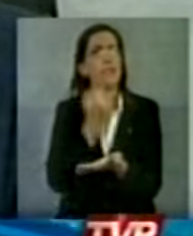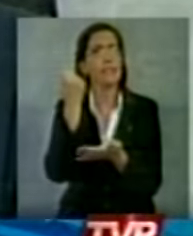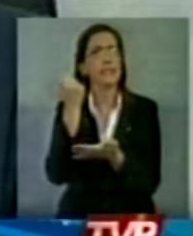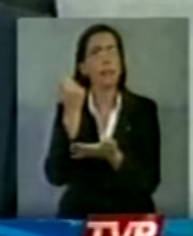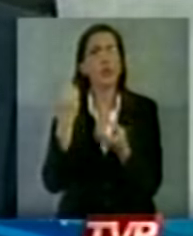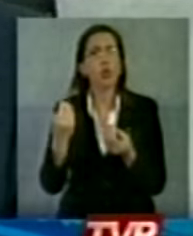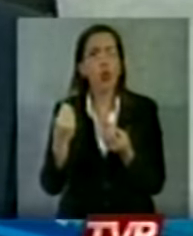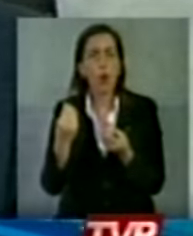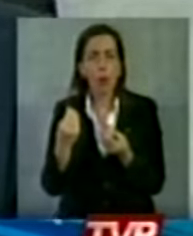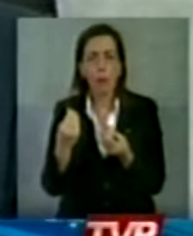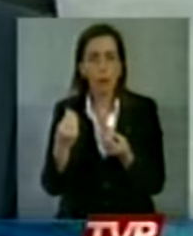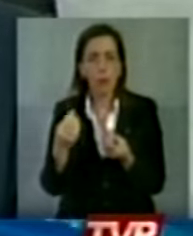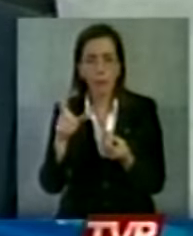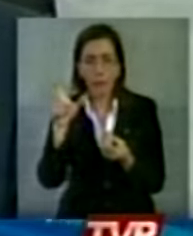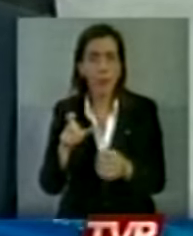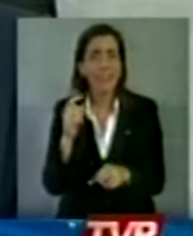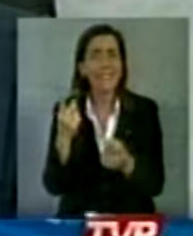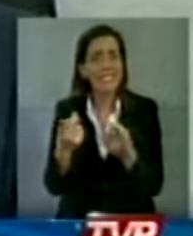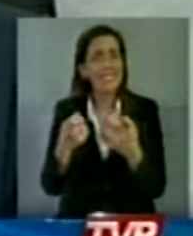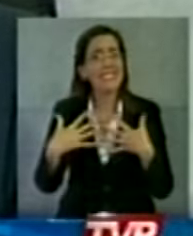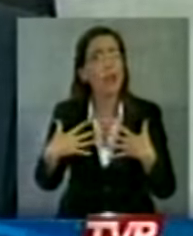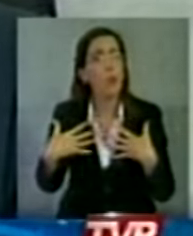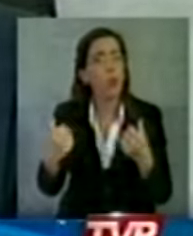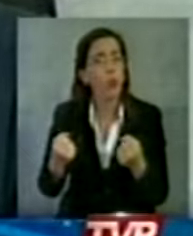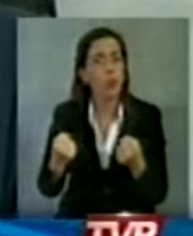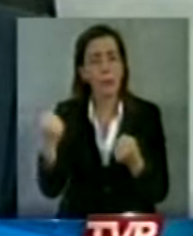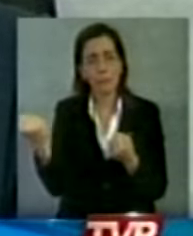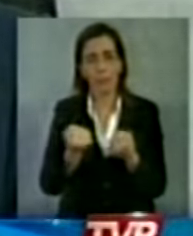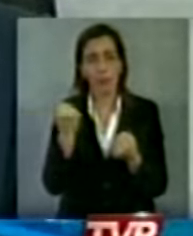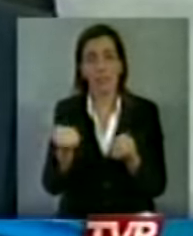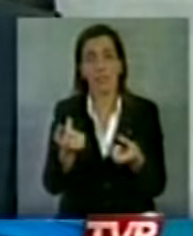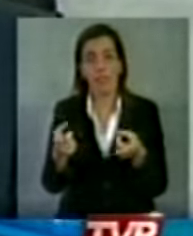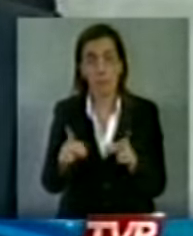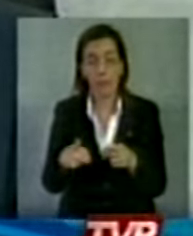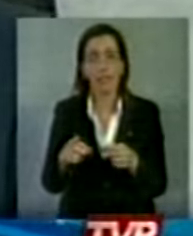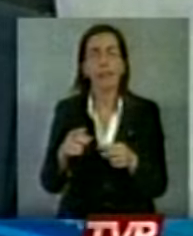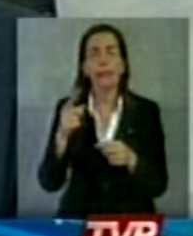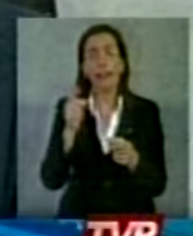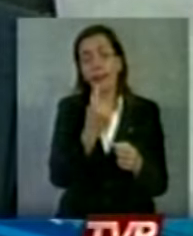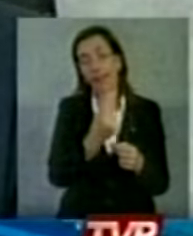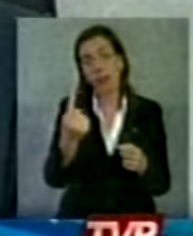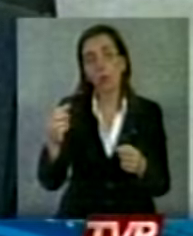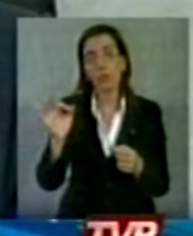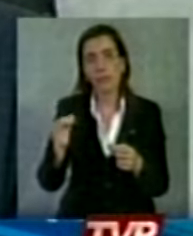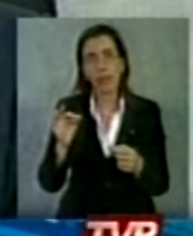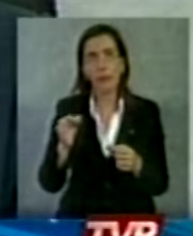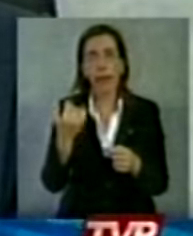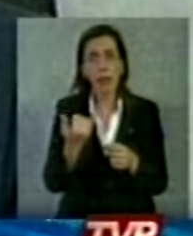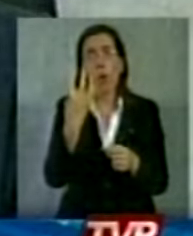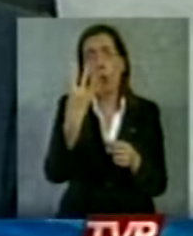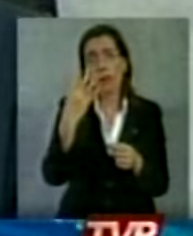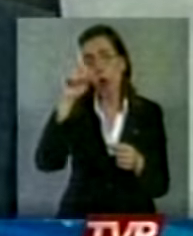ciudadano sin una salud acorde para la población. Sabemos que nuestra gestión nos encuentra con 4